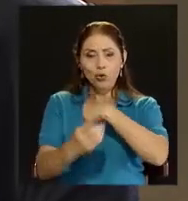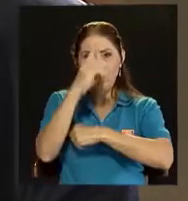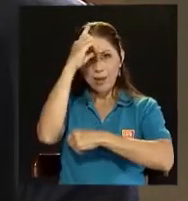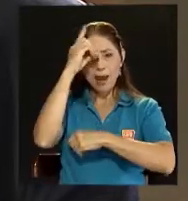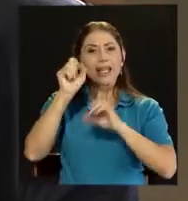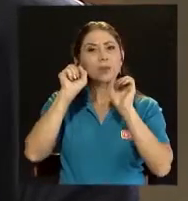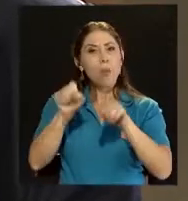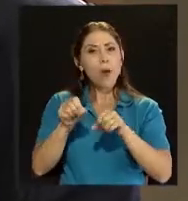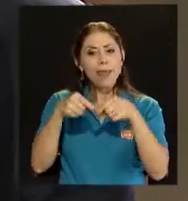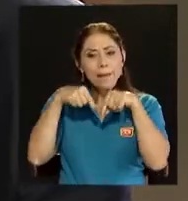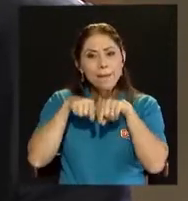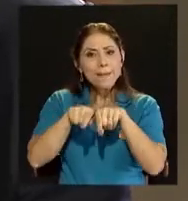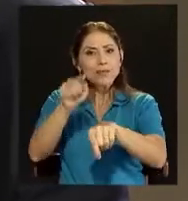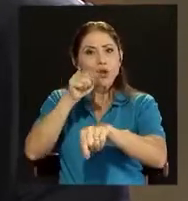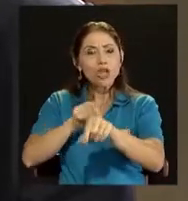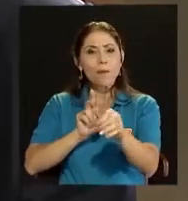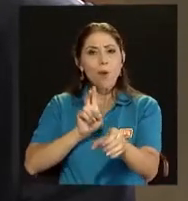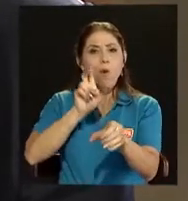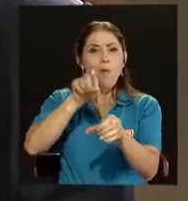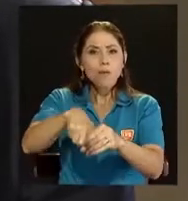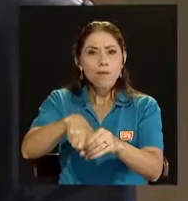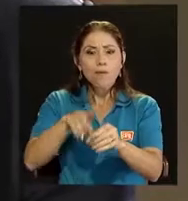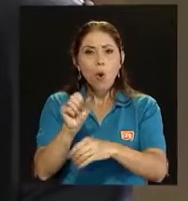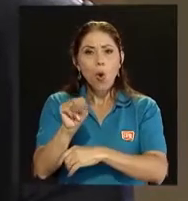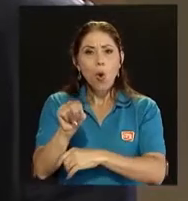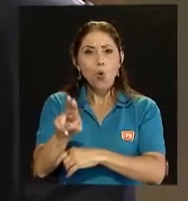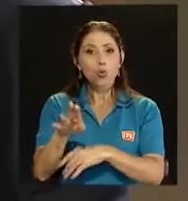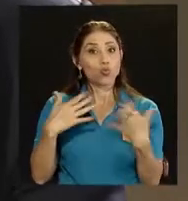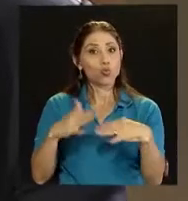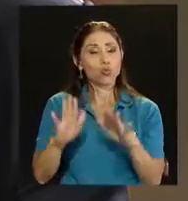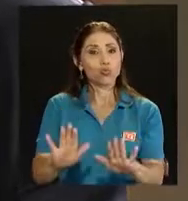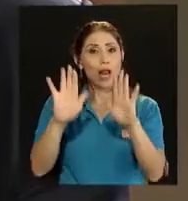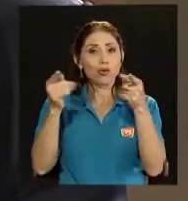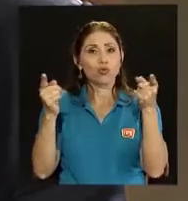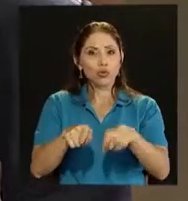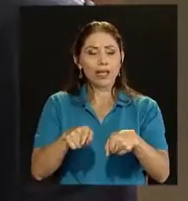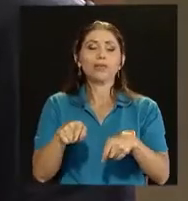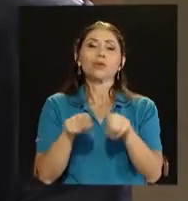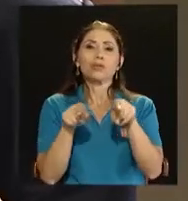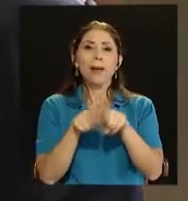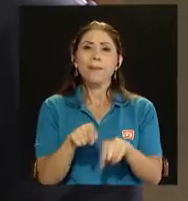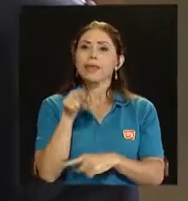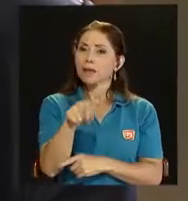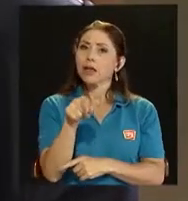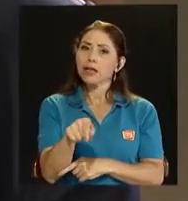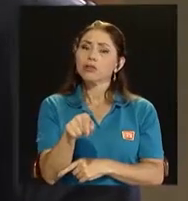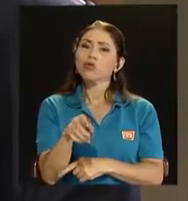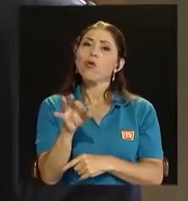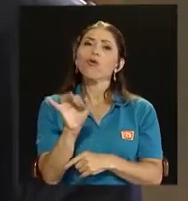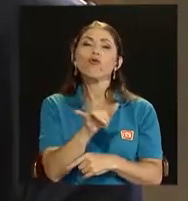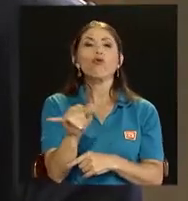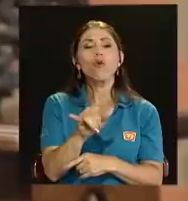las Naciones Unidas. Eso fue un gran suceso y al mismo tiempo un paso en la